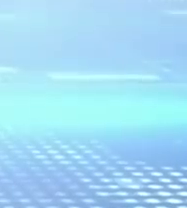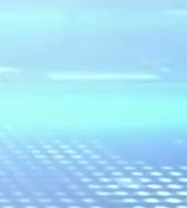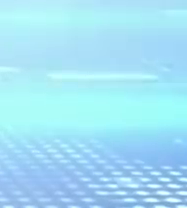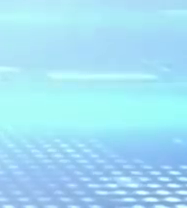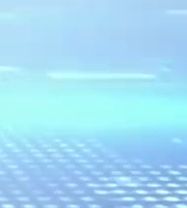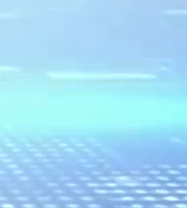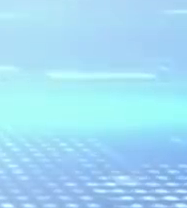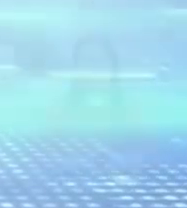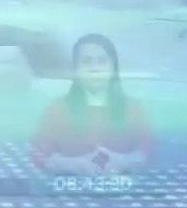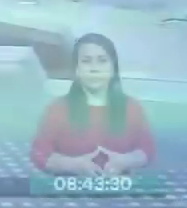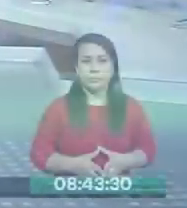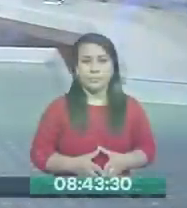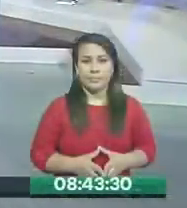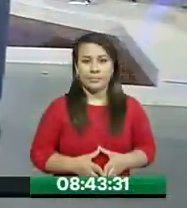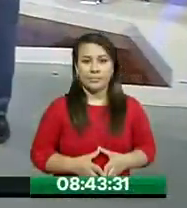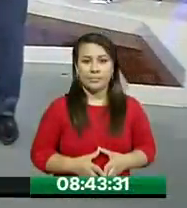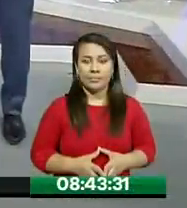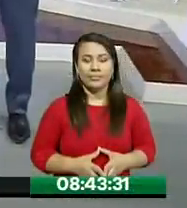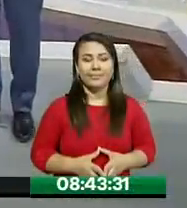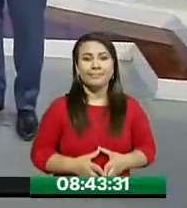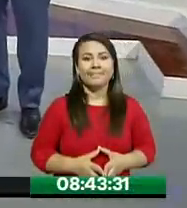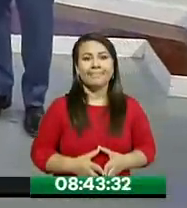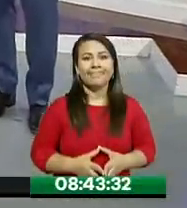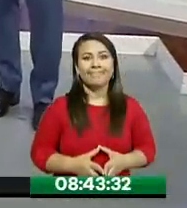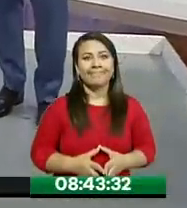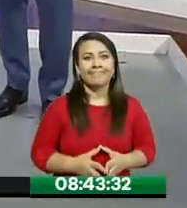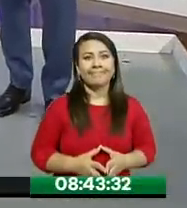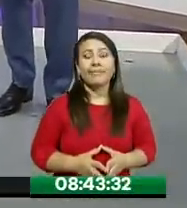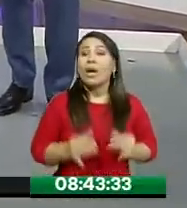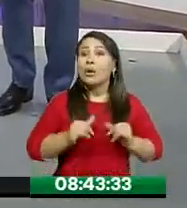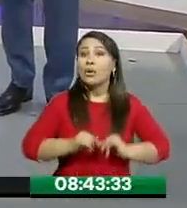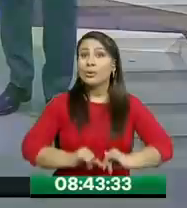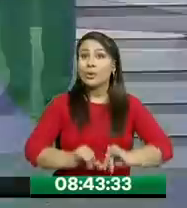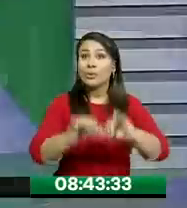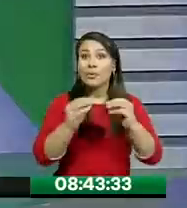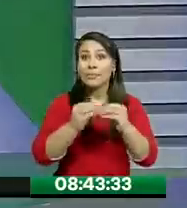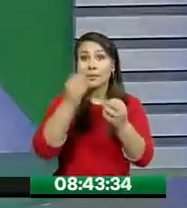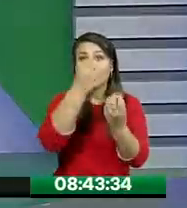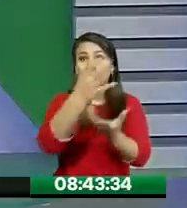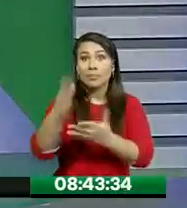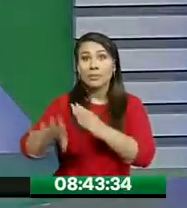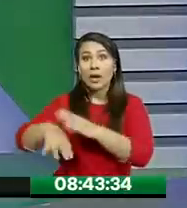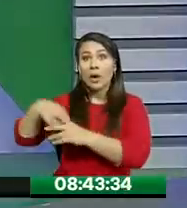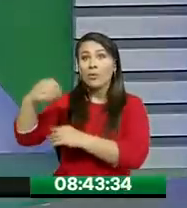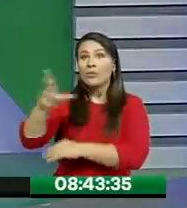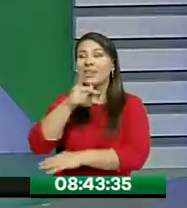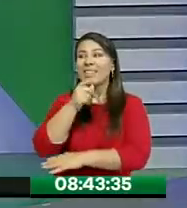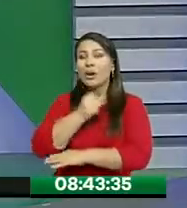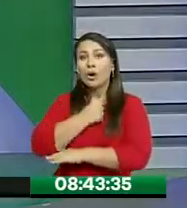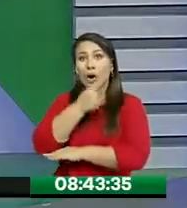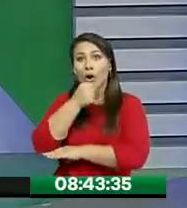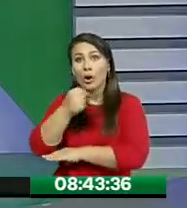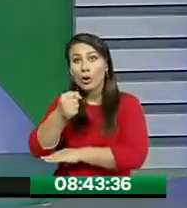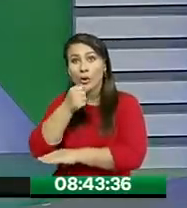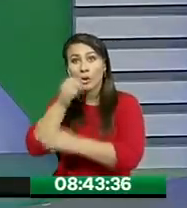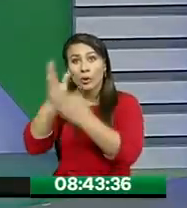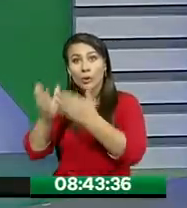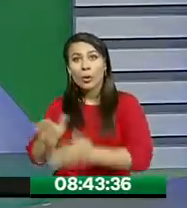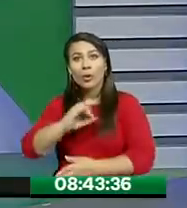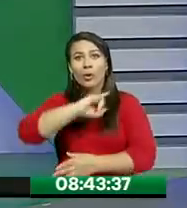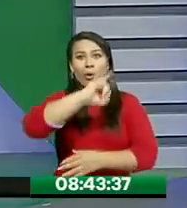Puerto Viejo, capital de la provincia de Manabí. Los perjudicados piden celeridad en las investigaciones.